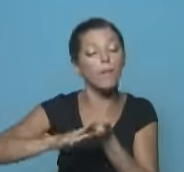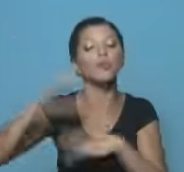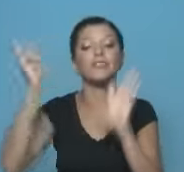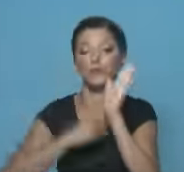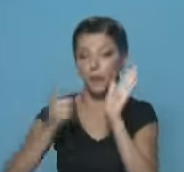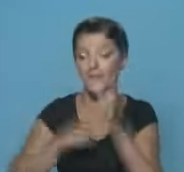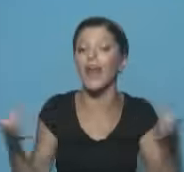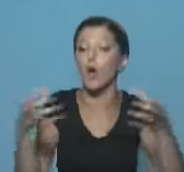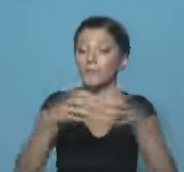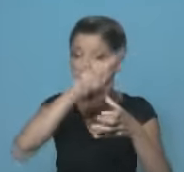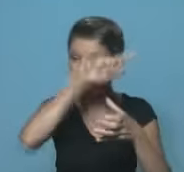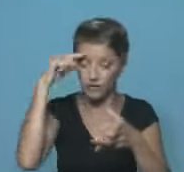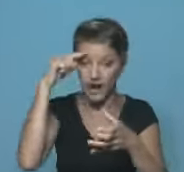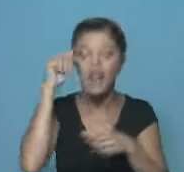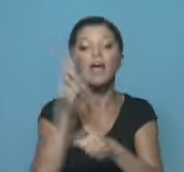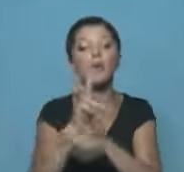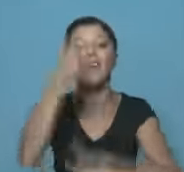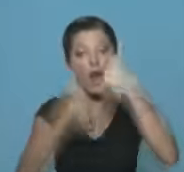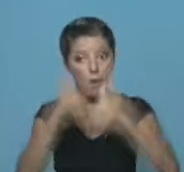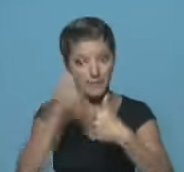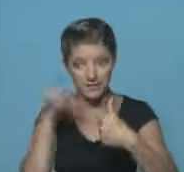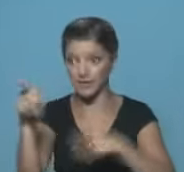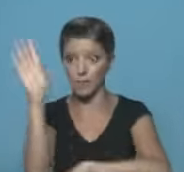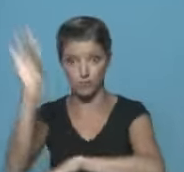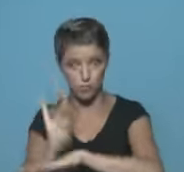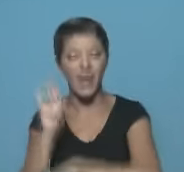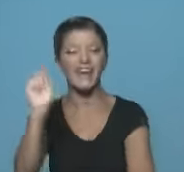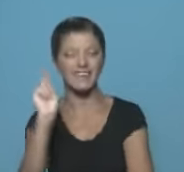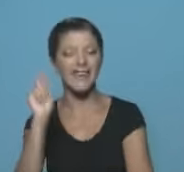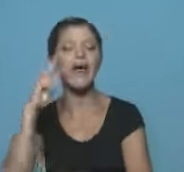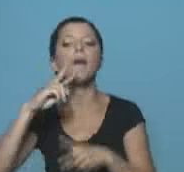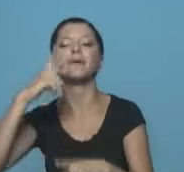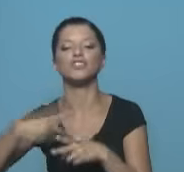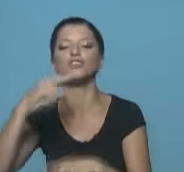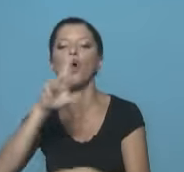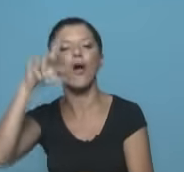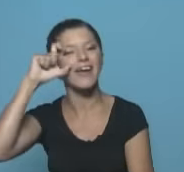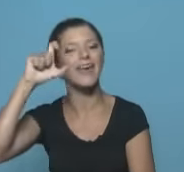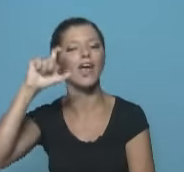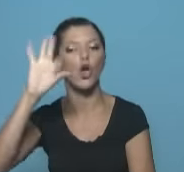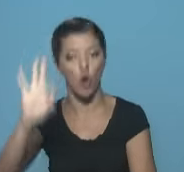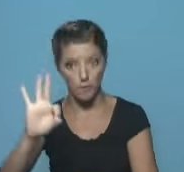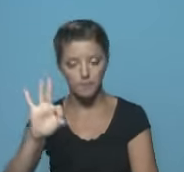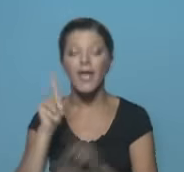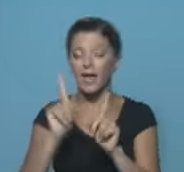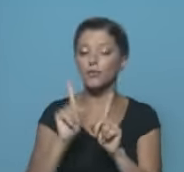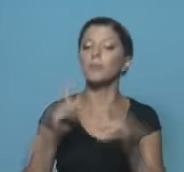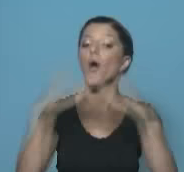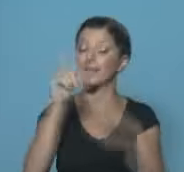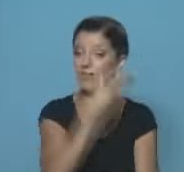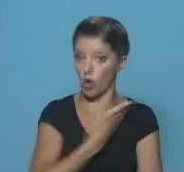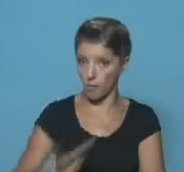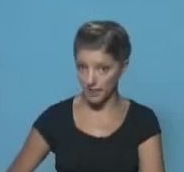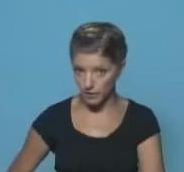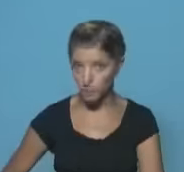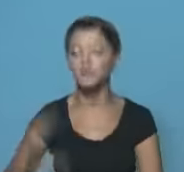Defensa de la Competencia. Estamos hablando de Esteban Greco. Fue en Casa de Gobierno y la suba de precios, uno de los ejes